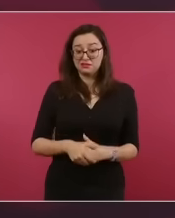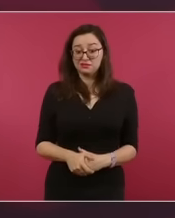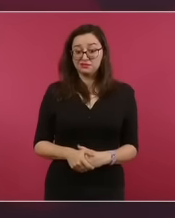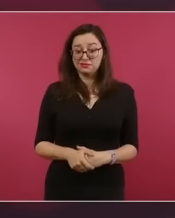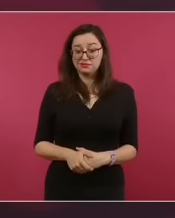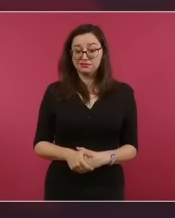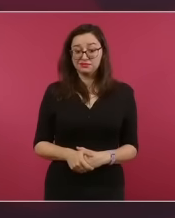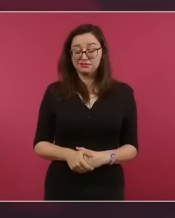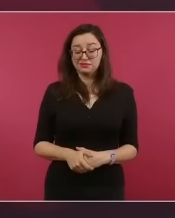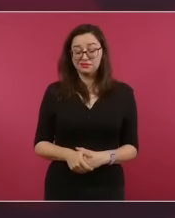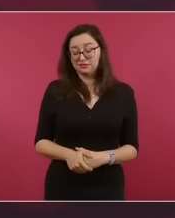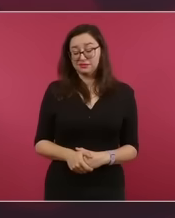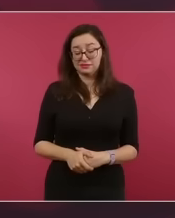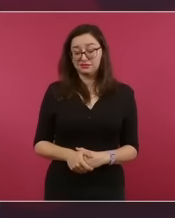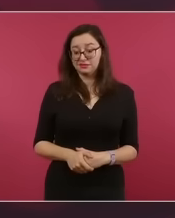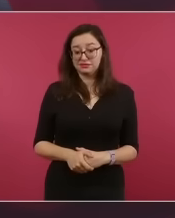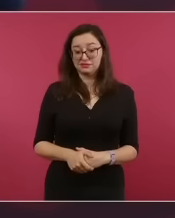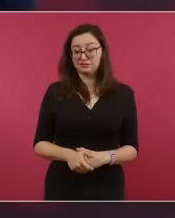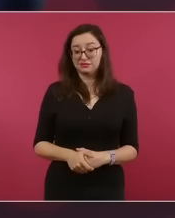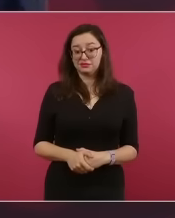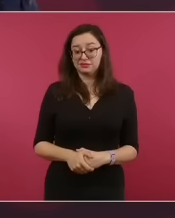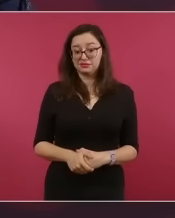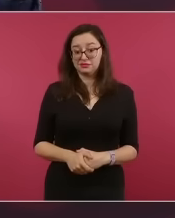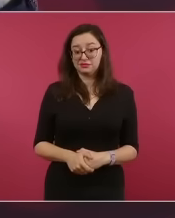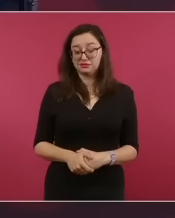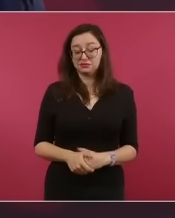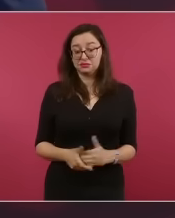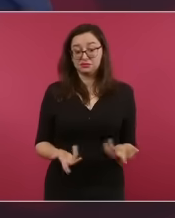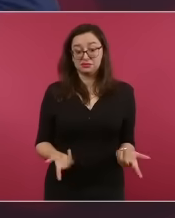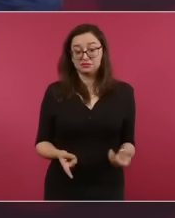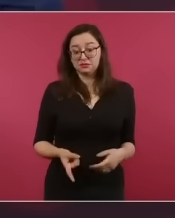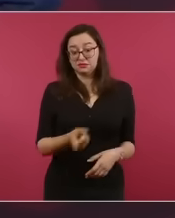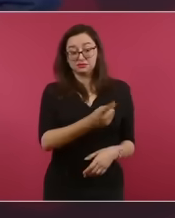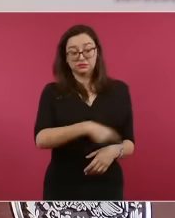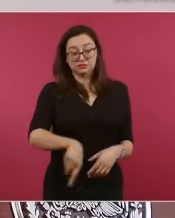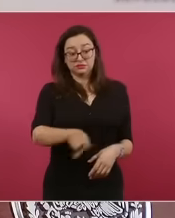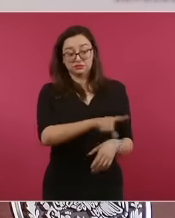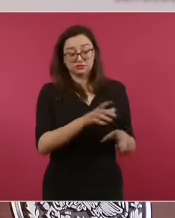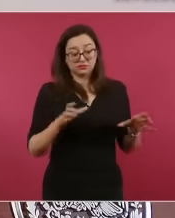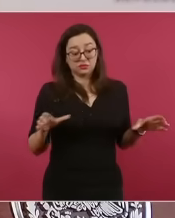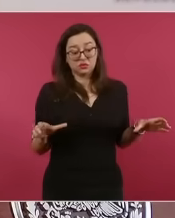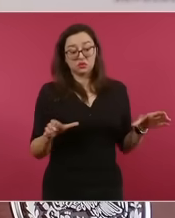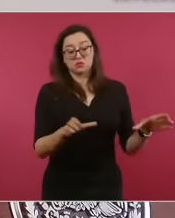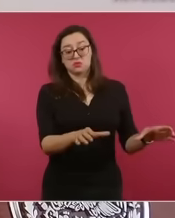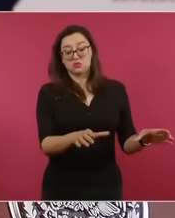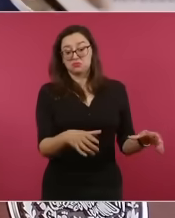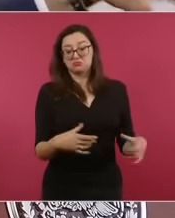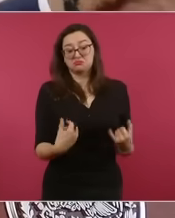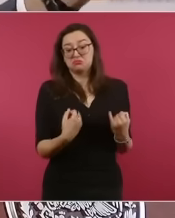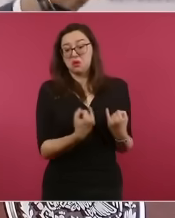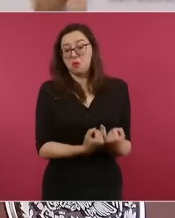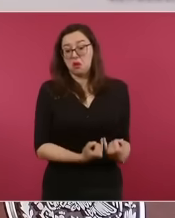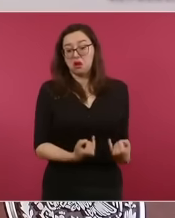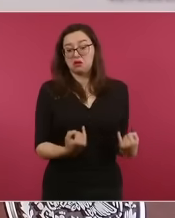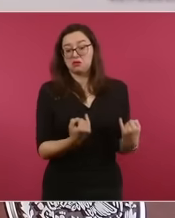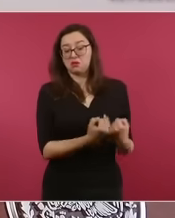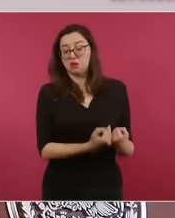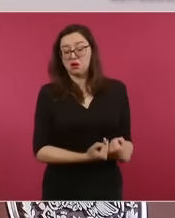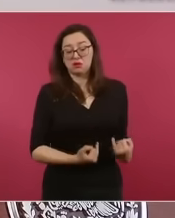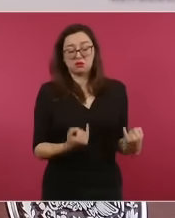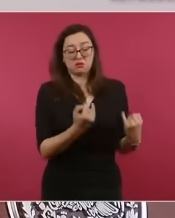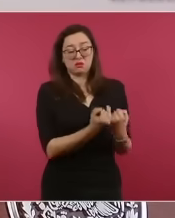parte de lo mismo. Todo ese grupo pertenece al bloque